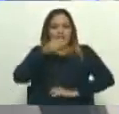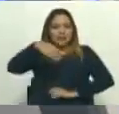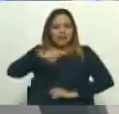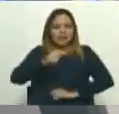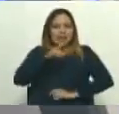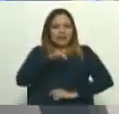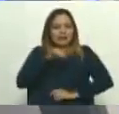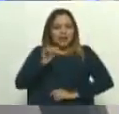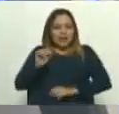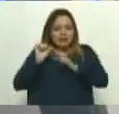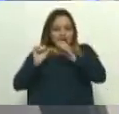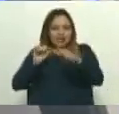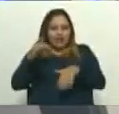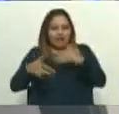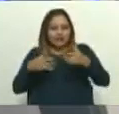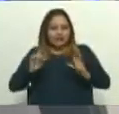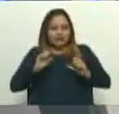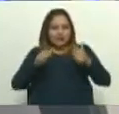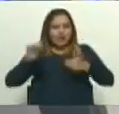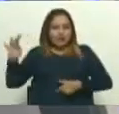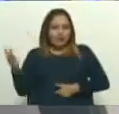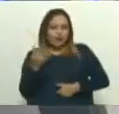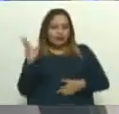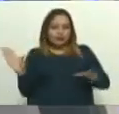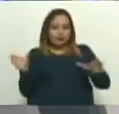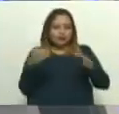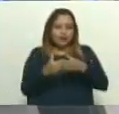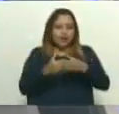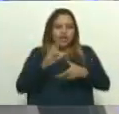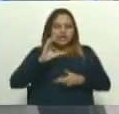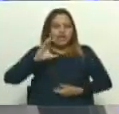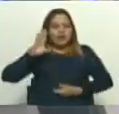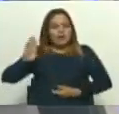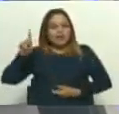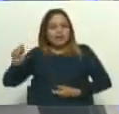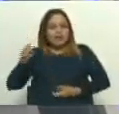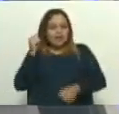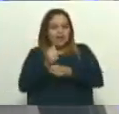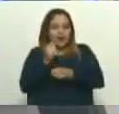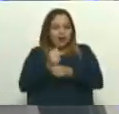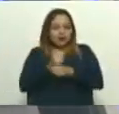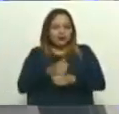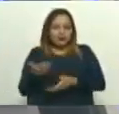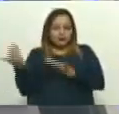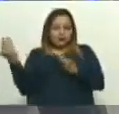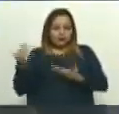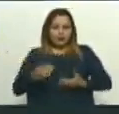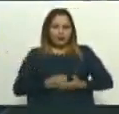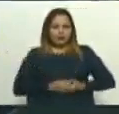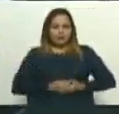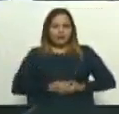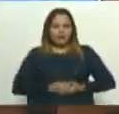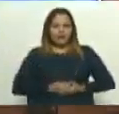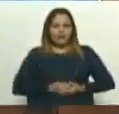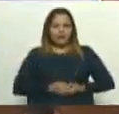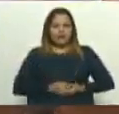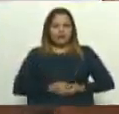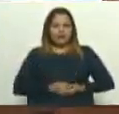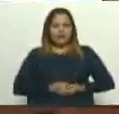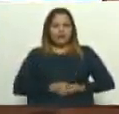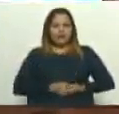continúa en el acto de instalación del cuarto Congreso de los Consejos Productivos de Trabajadores. Adelante, María. En este momento,